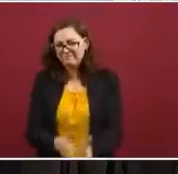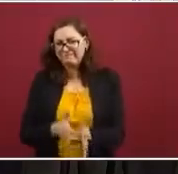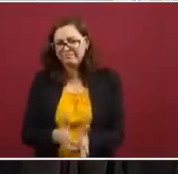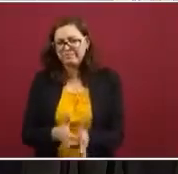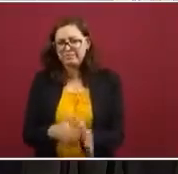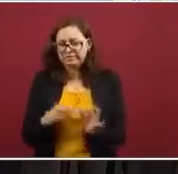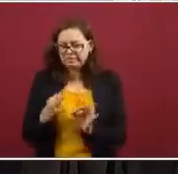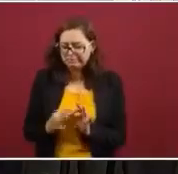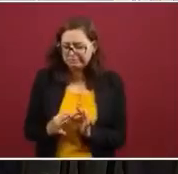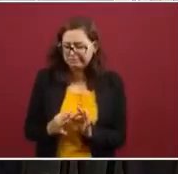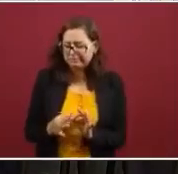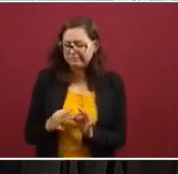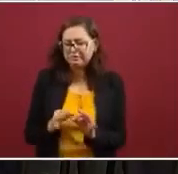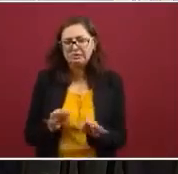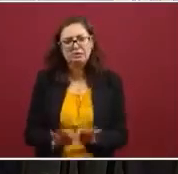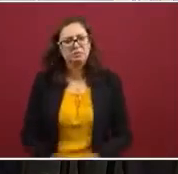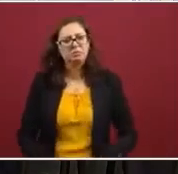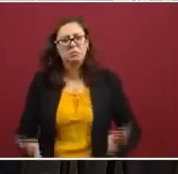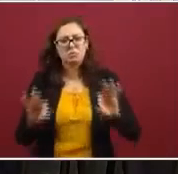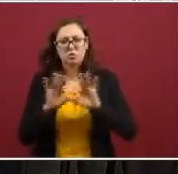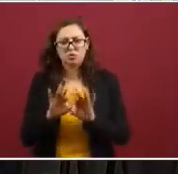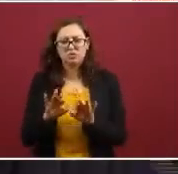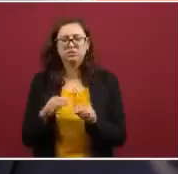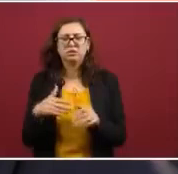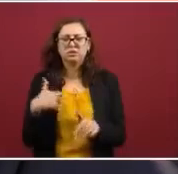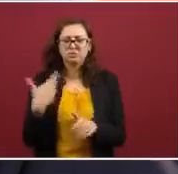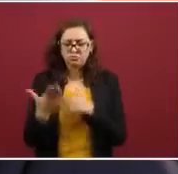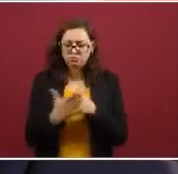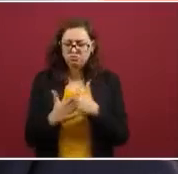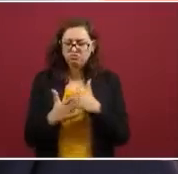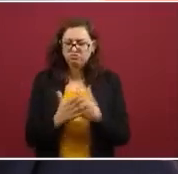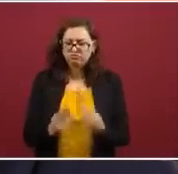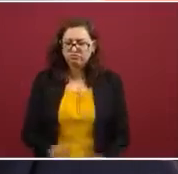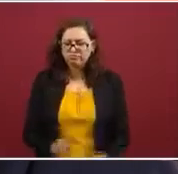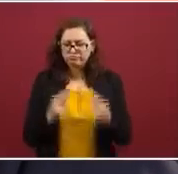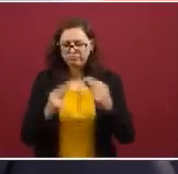parte toral del que será nuestro próximo plan de negocios.